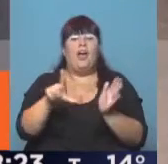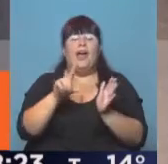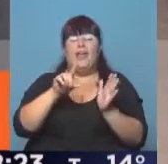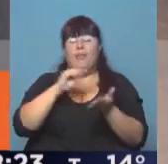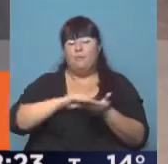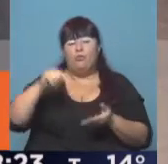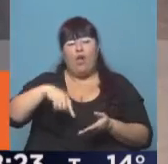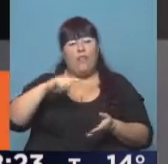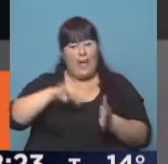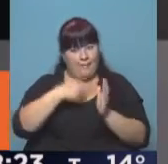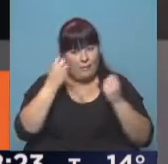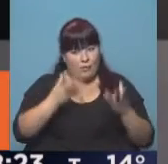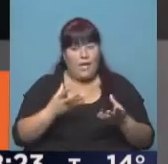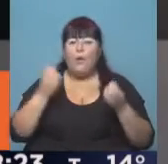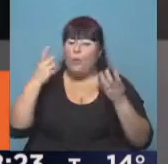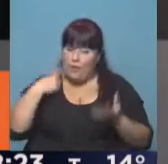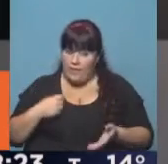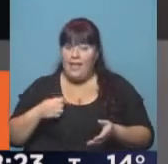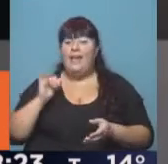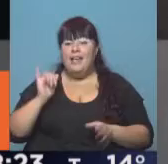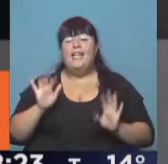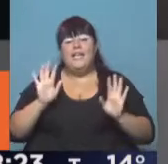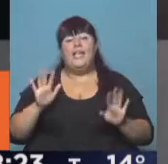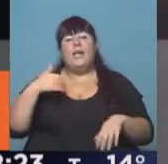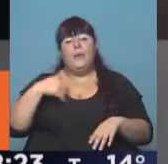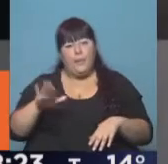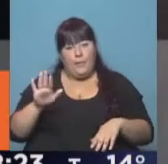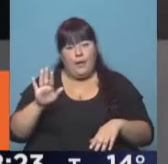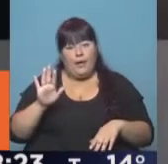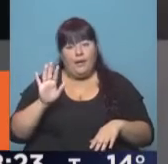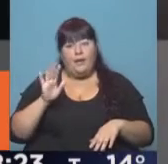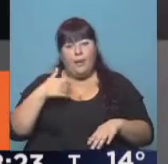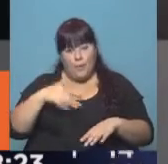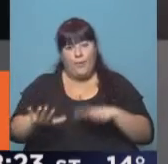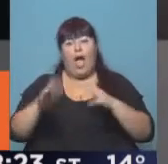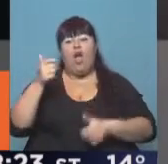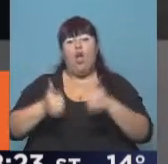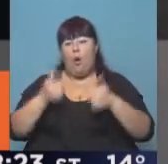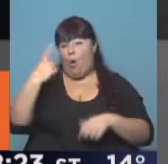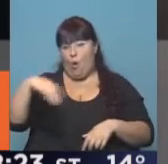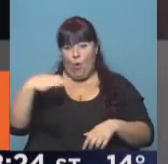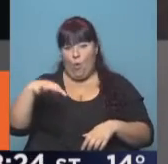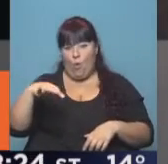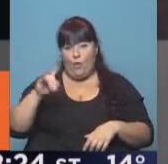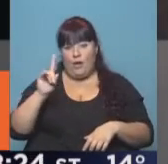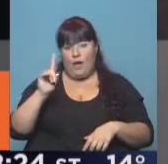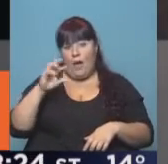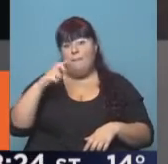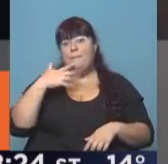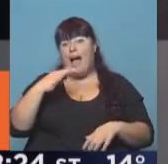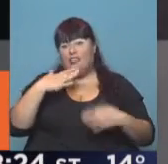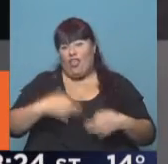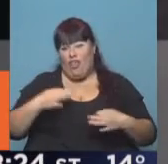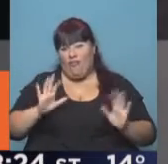porteño gustado bendiga cómo le va buen día si vamos a competir en la única paso